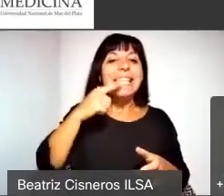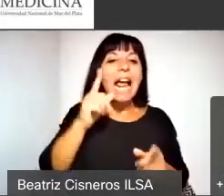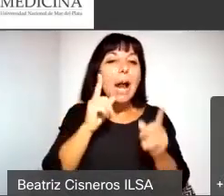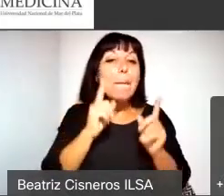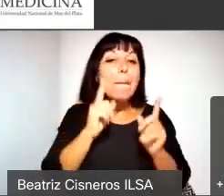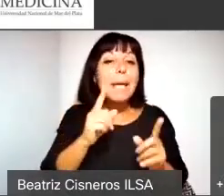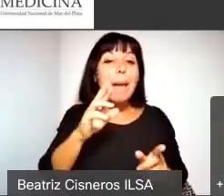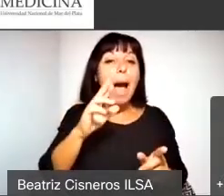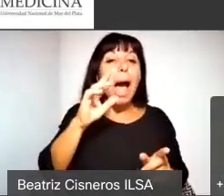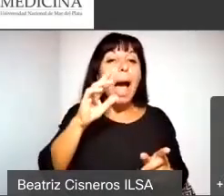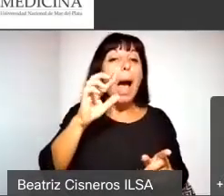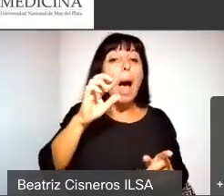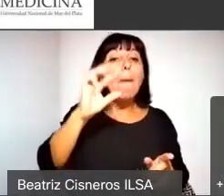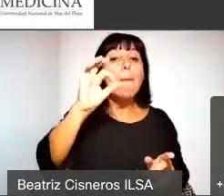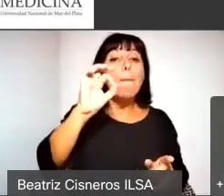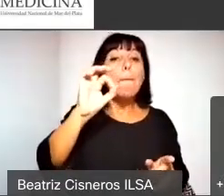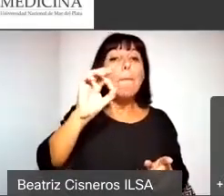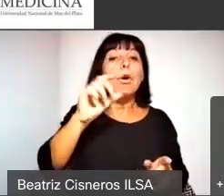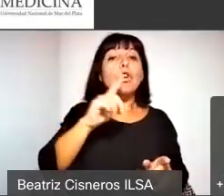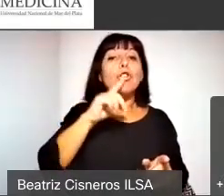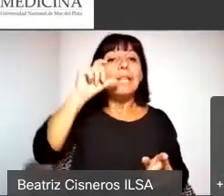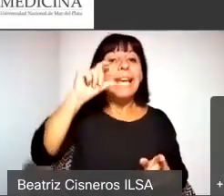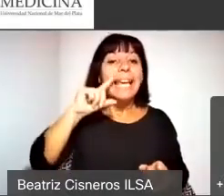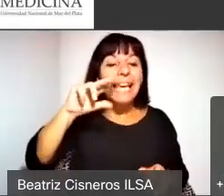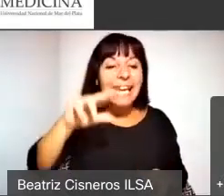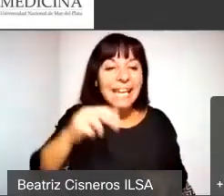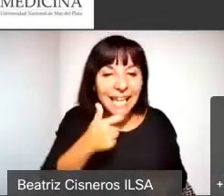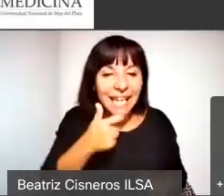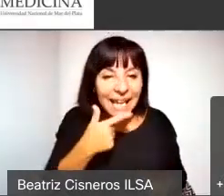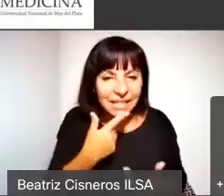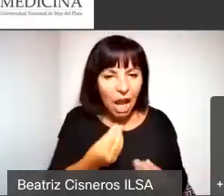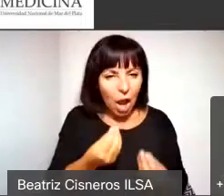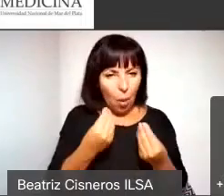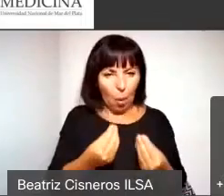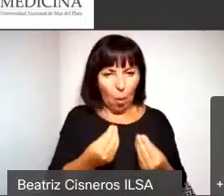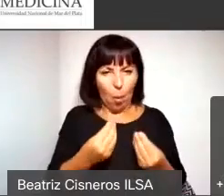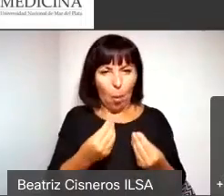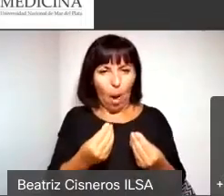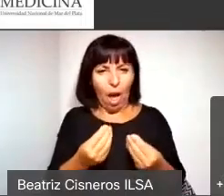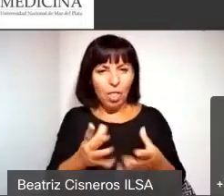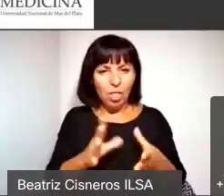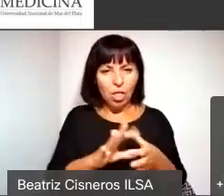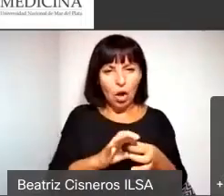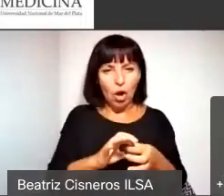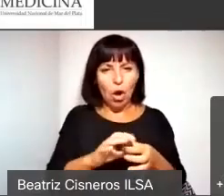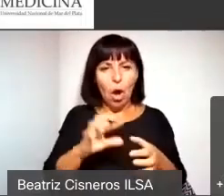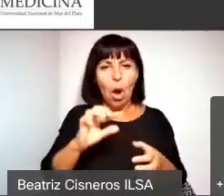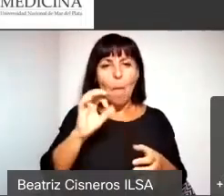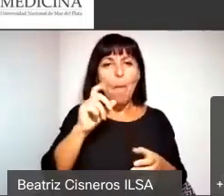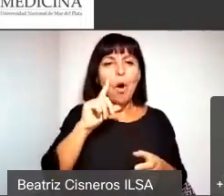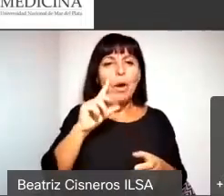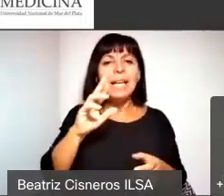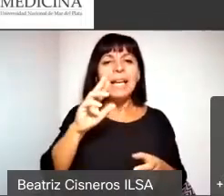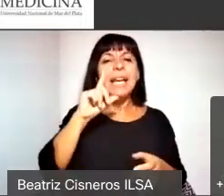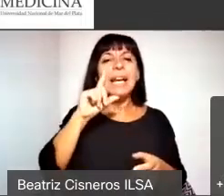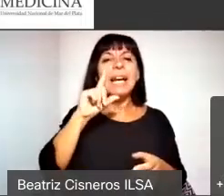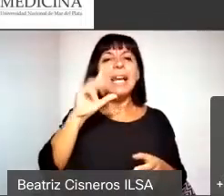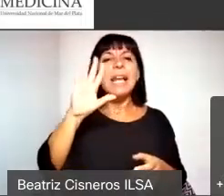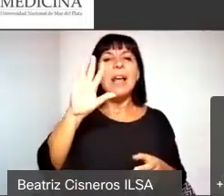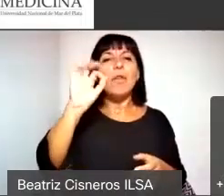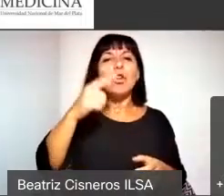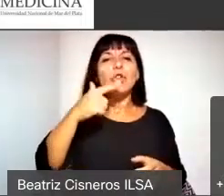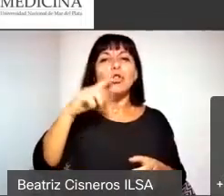ocurren este tipo de conformaciones, los polirribosomas, en los cuales muchos ribosomas se unen a